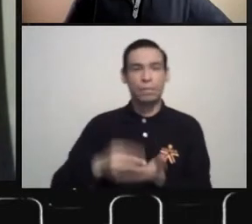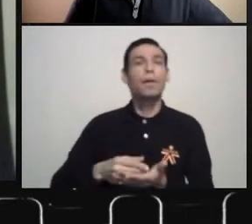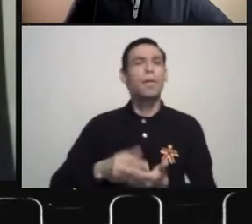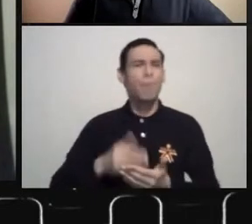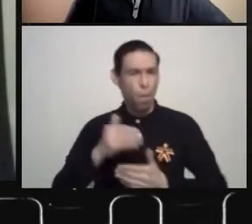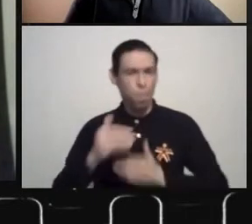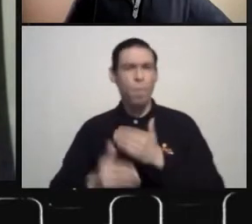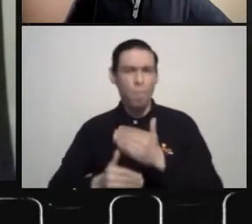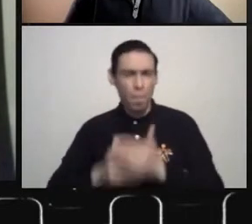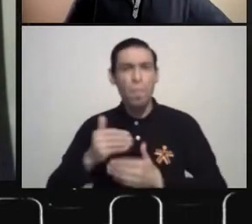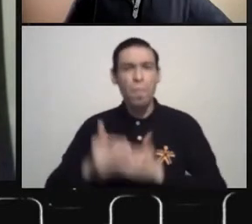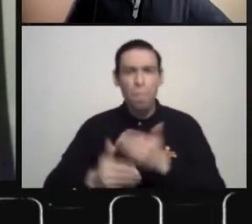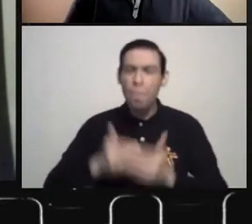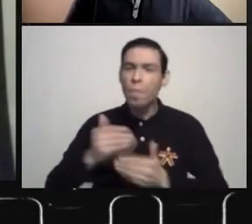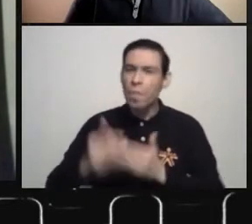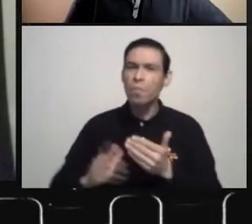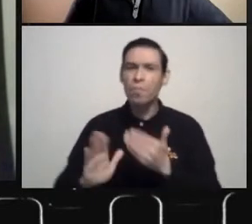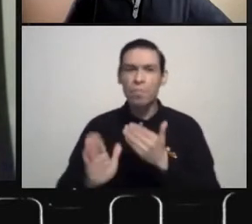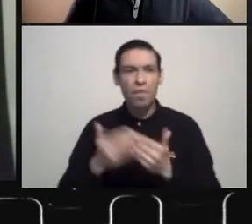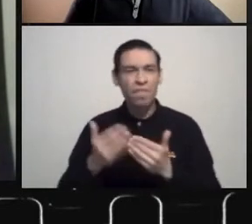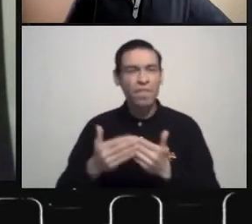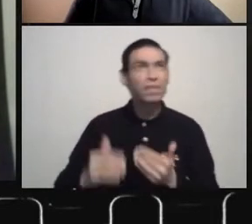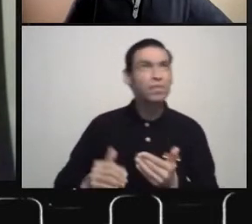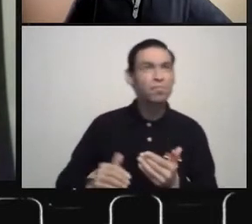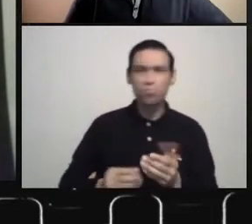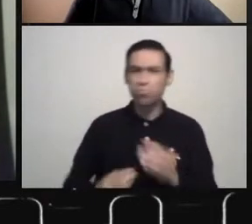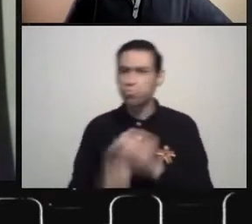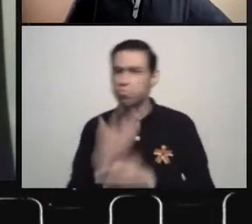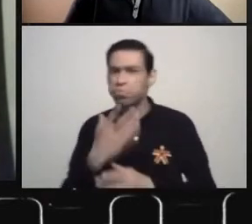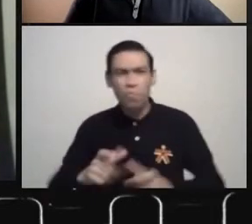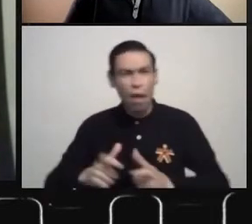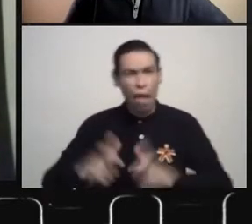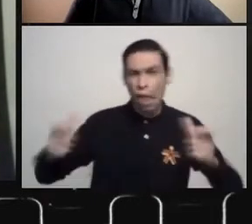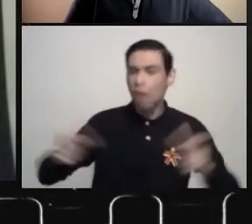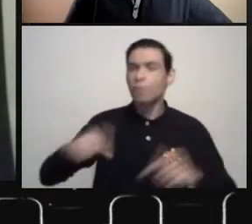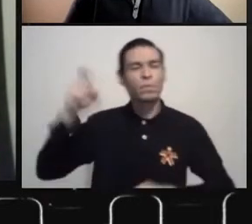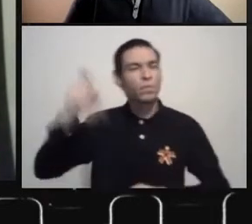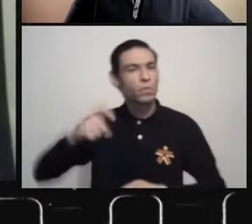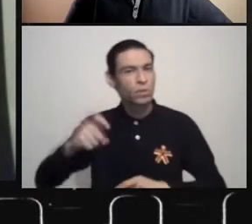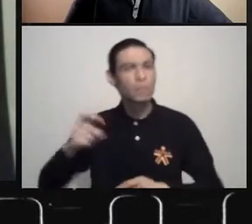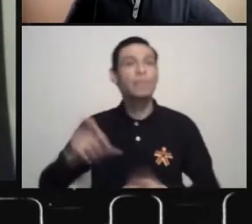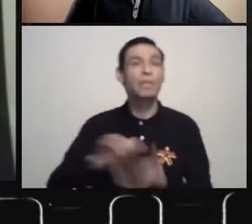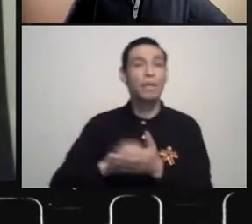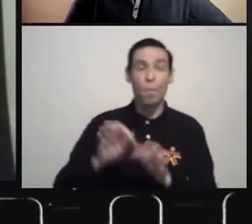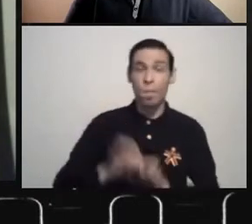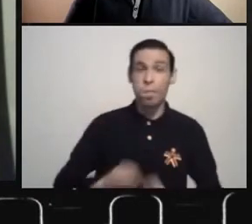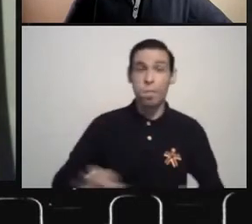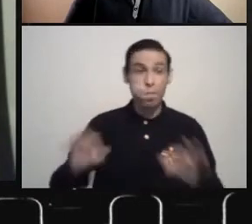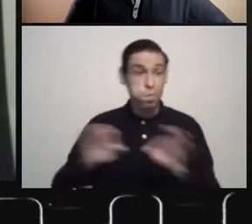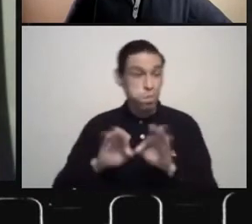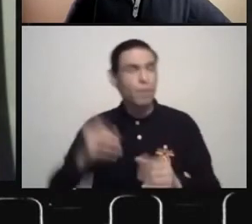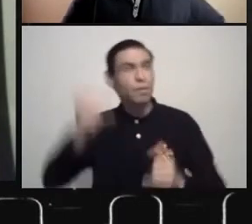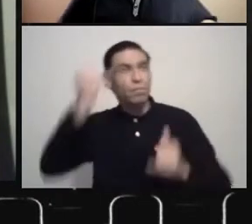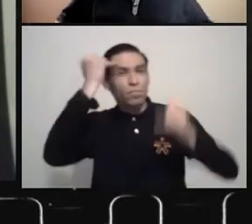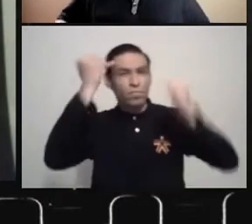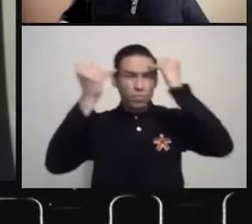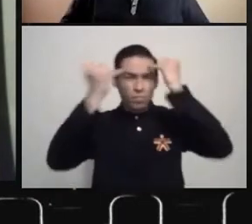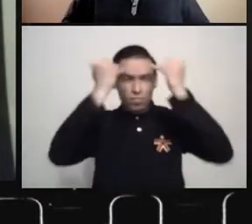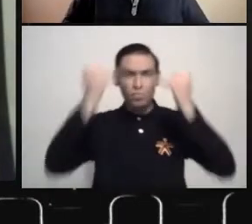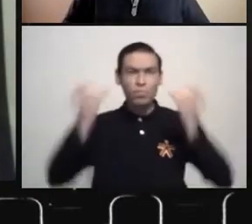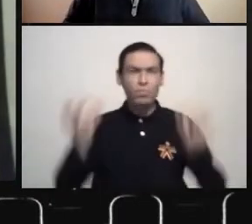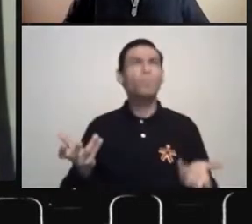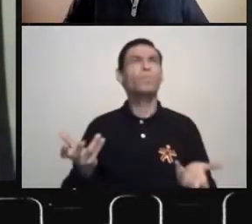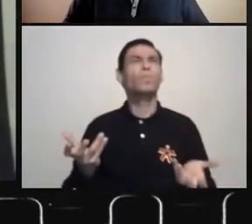sin tantos recursos y eso creo que facilita. Y en ese orden de ideas creo que lo principal es hacer y crear. O sea, casi